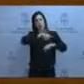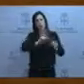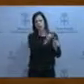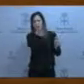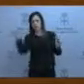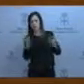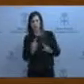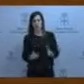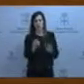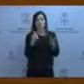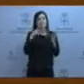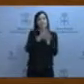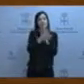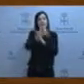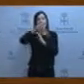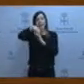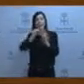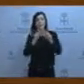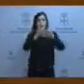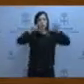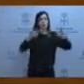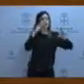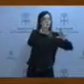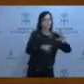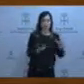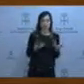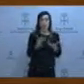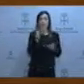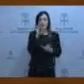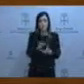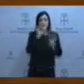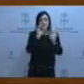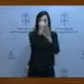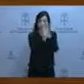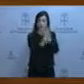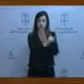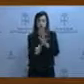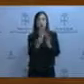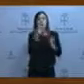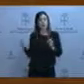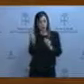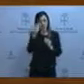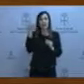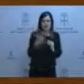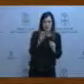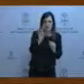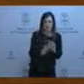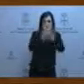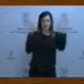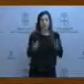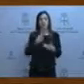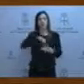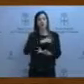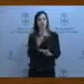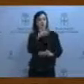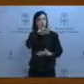mirarlo. Por tanto, esta es la realidad y estos datos hay que darlos y tienen que conocerse. ¿Que hay que mejorar? Sí, evidentemente. ¿Que es para estar satisfechos con el programa del desempleo juvenil